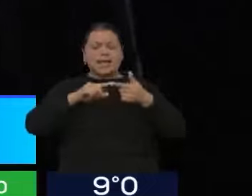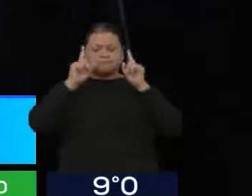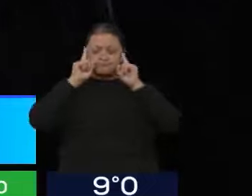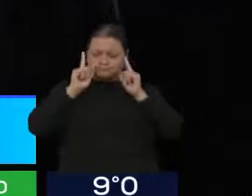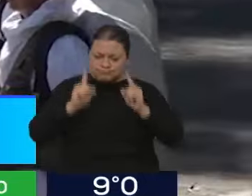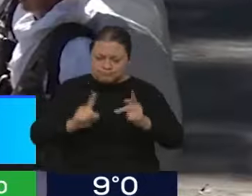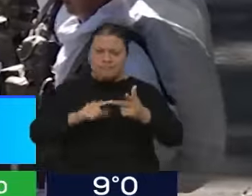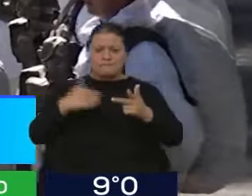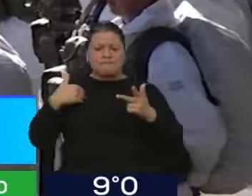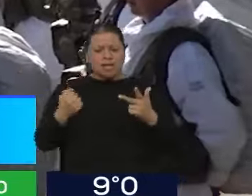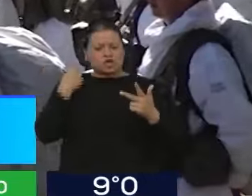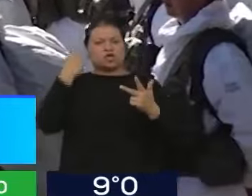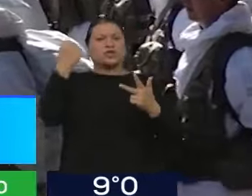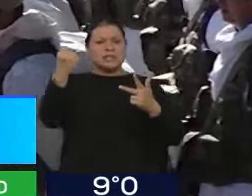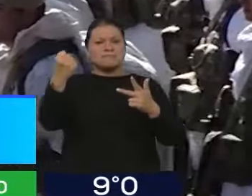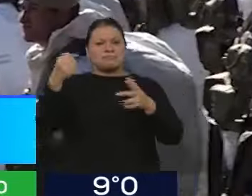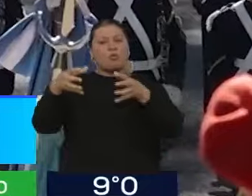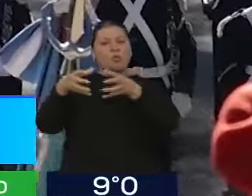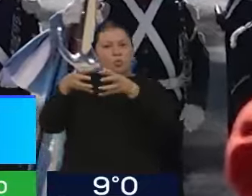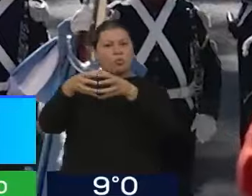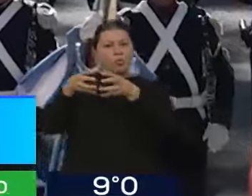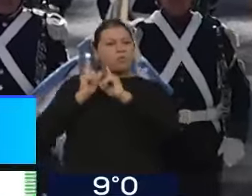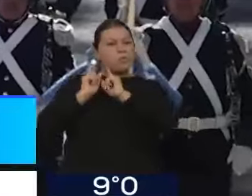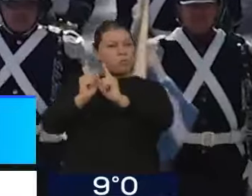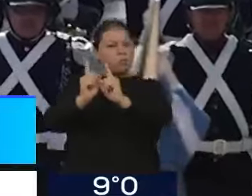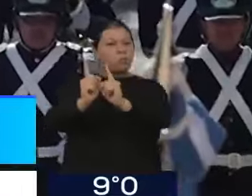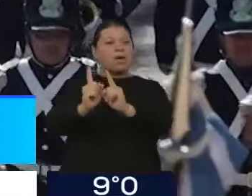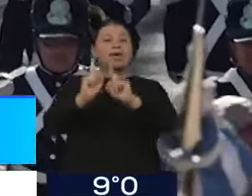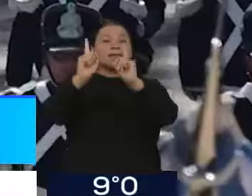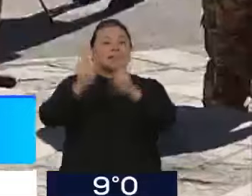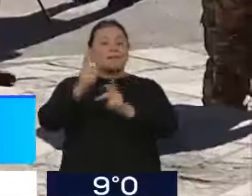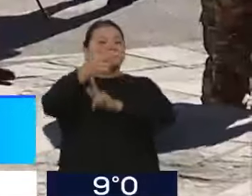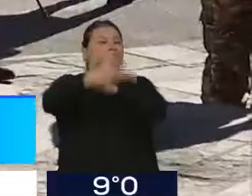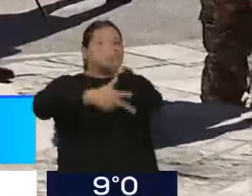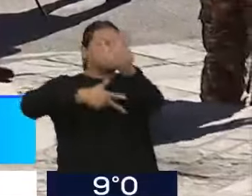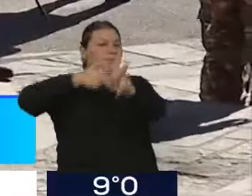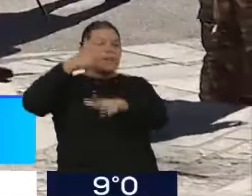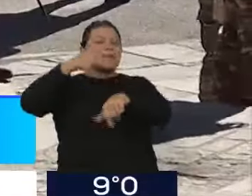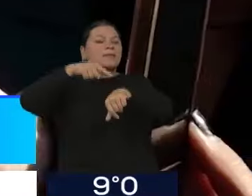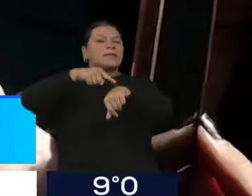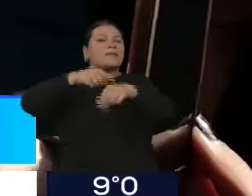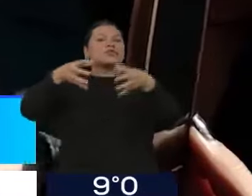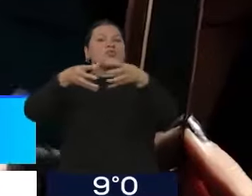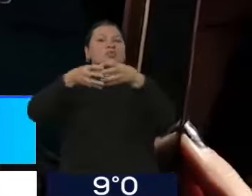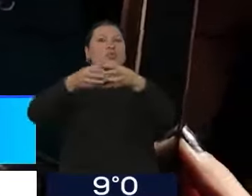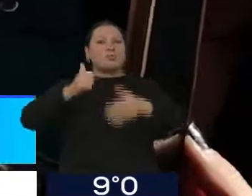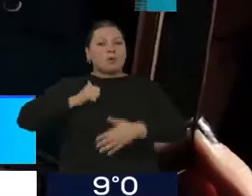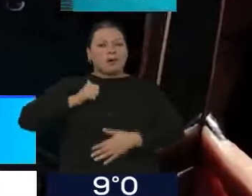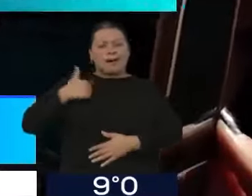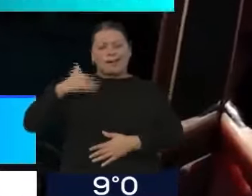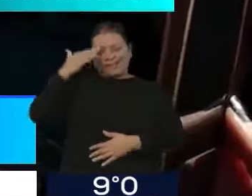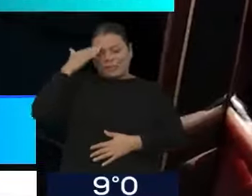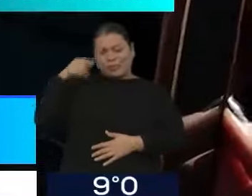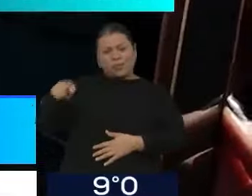que acompañan la historia de la fuerza desde su creación. Pero también habló del presente de las Fuerzas Armadas. Bueno, se las humilló durante